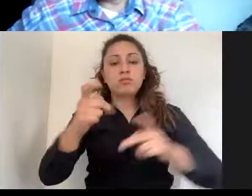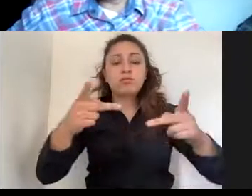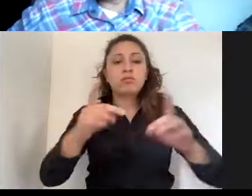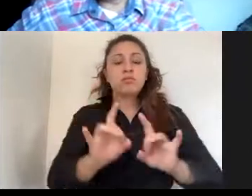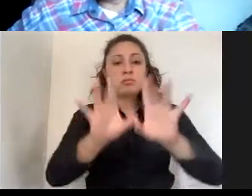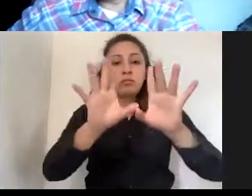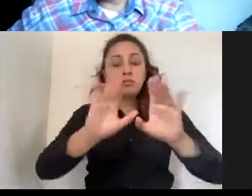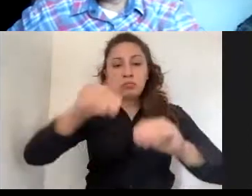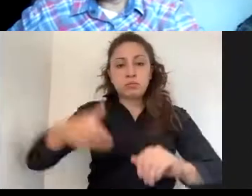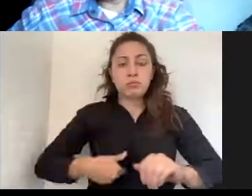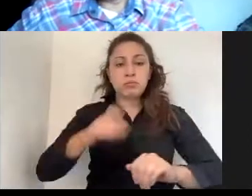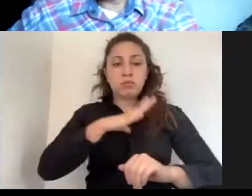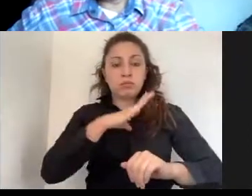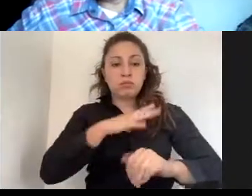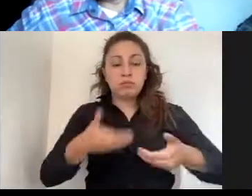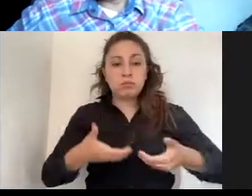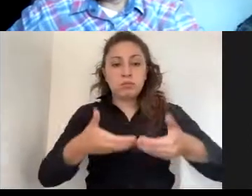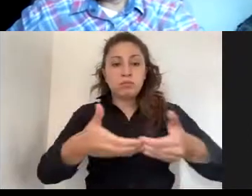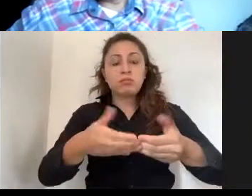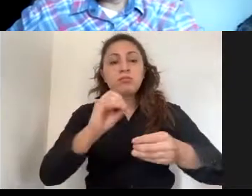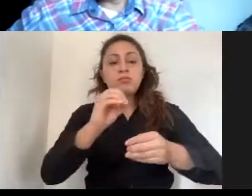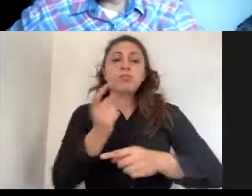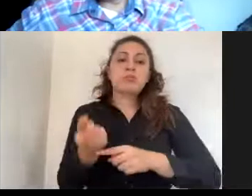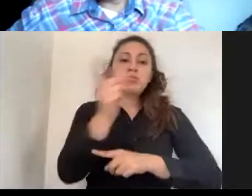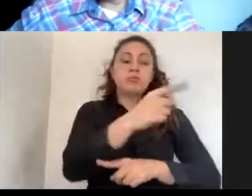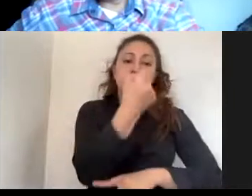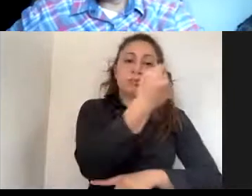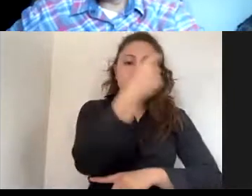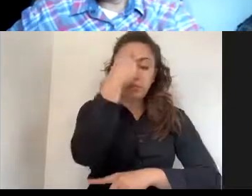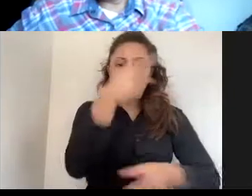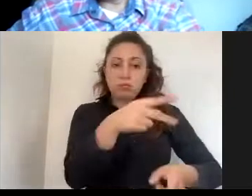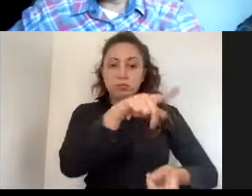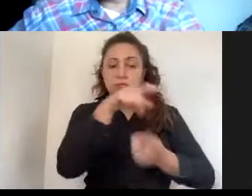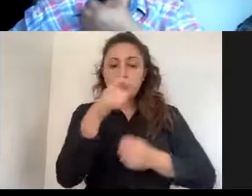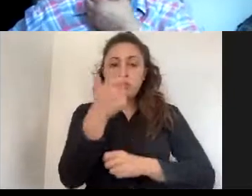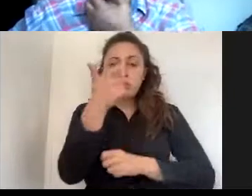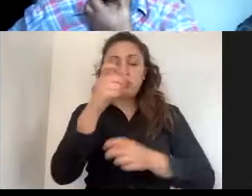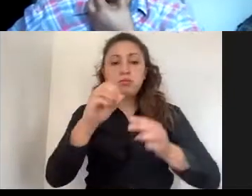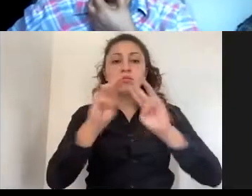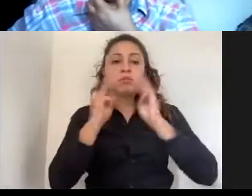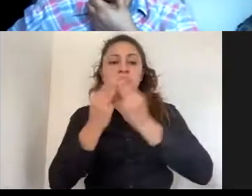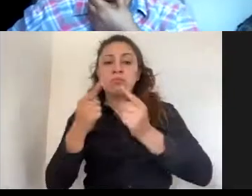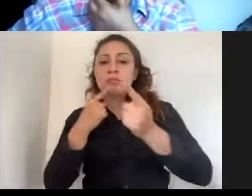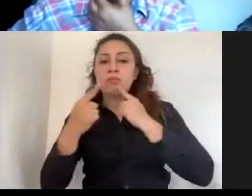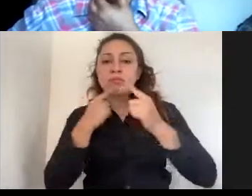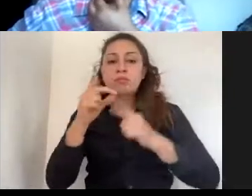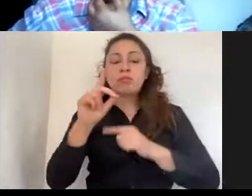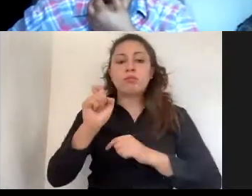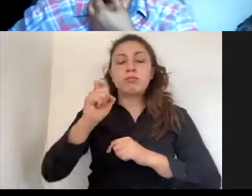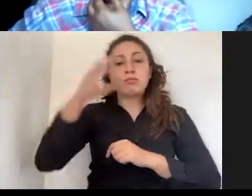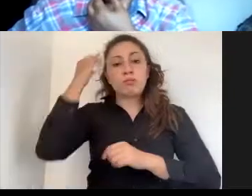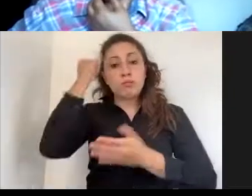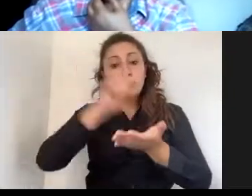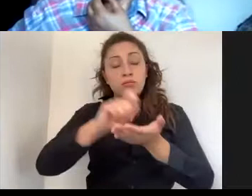lesiones, despojo, extorsión, asociación delictuosa y delincuencia organizada, suscrita por la doctora Claudia